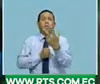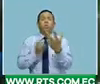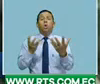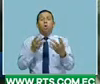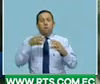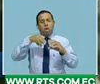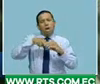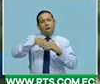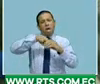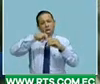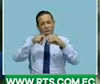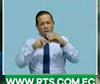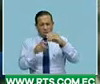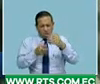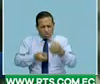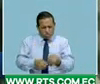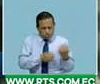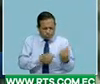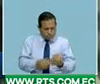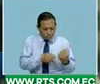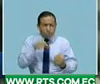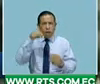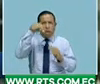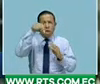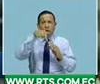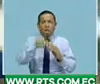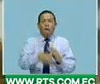esta noticia dentro de pocos minutos.